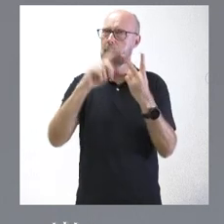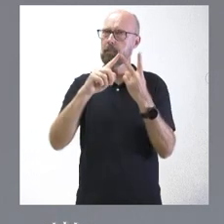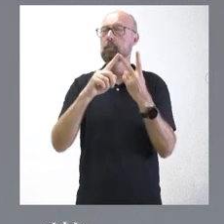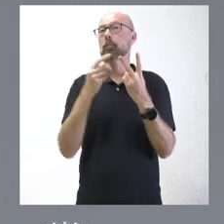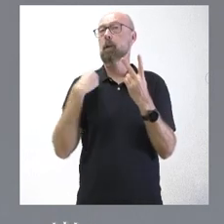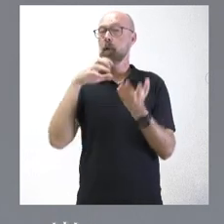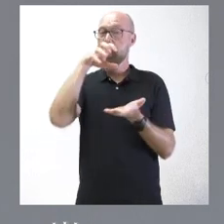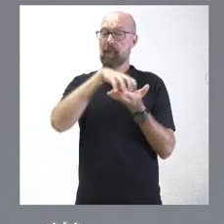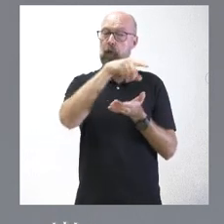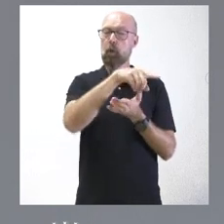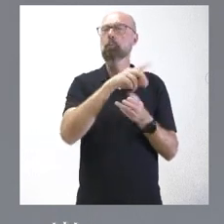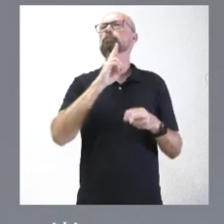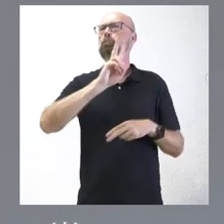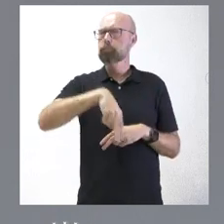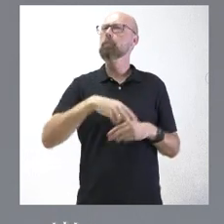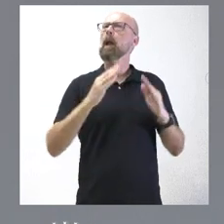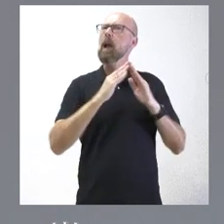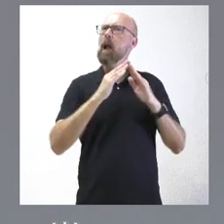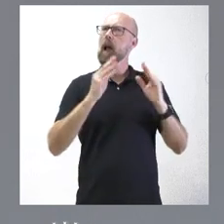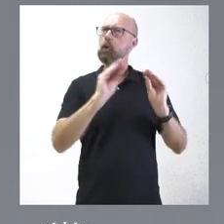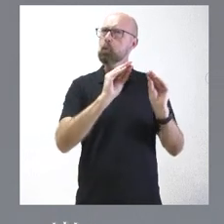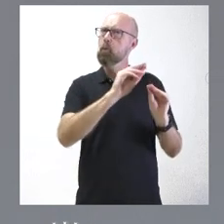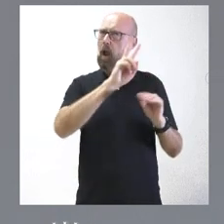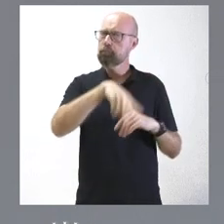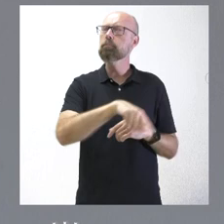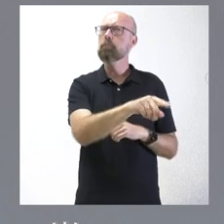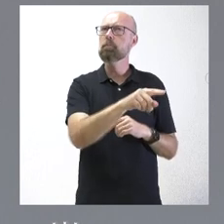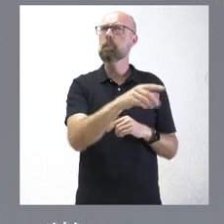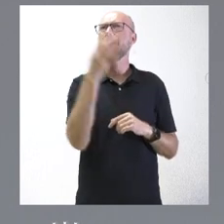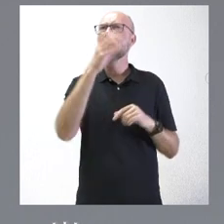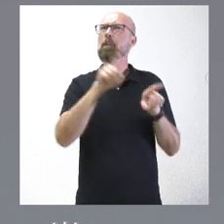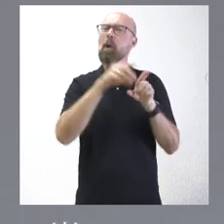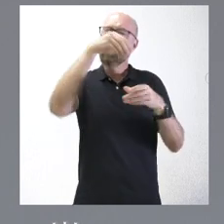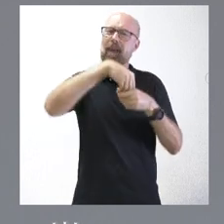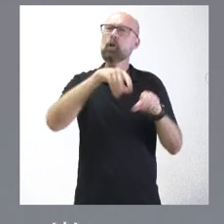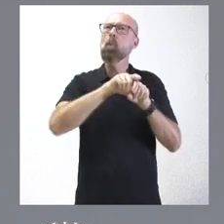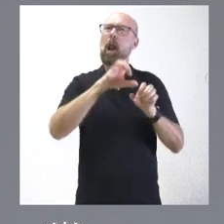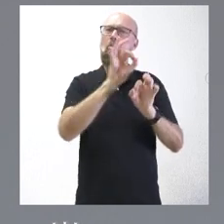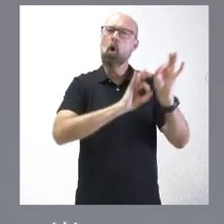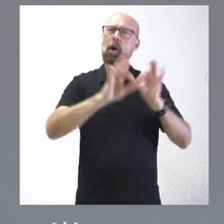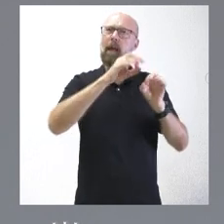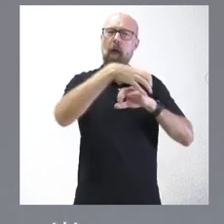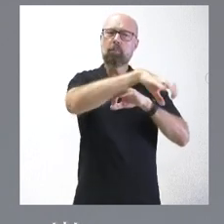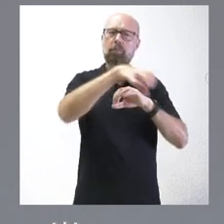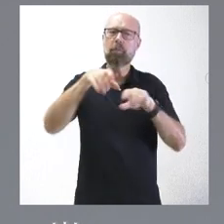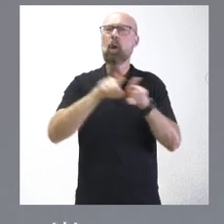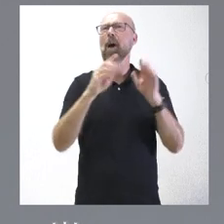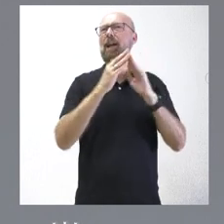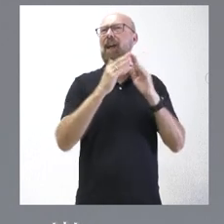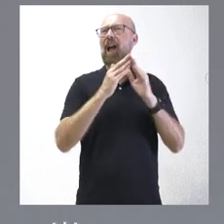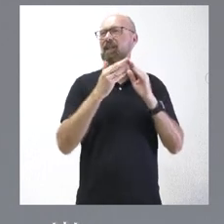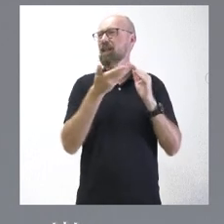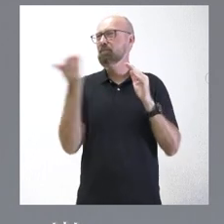viviendas de las personas y que debían estar constituidos por unidades de convivencia con ambiente tamaño de un hogar familiar